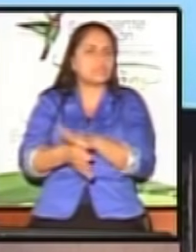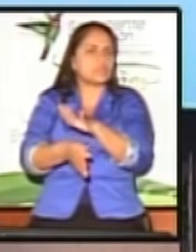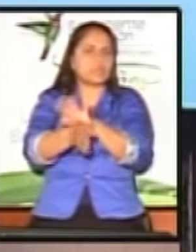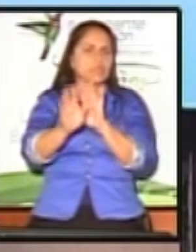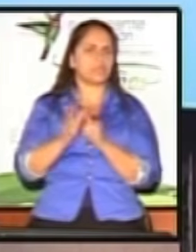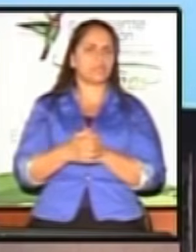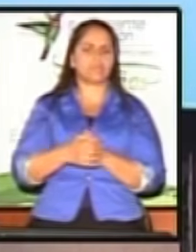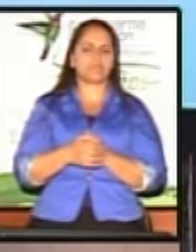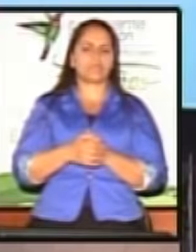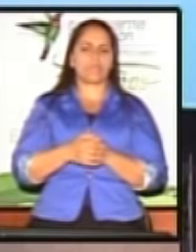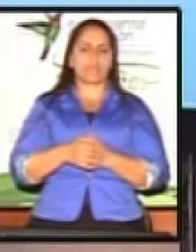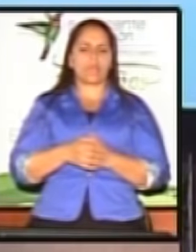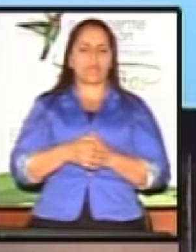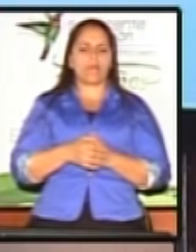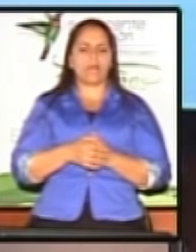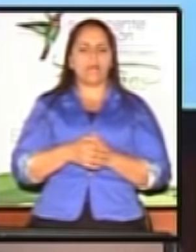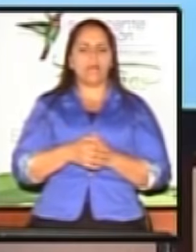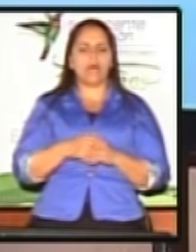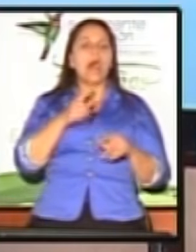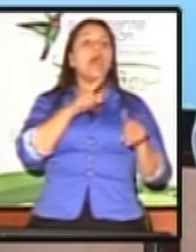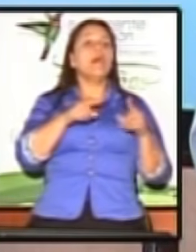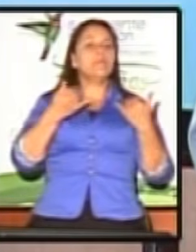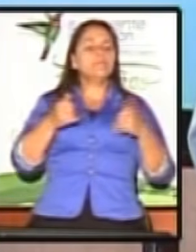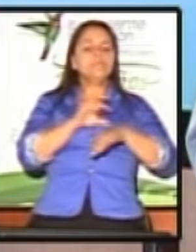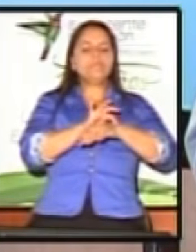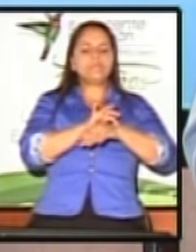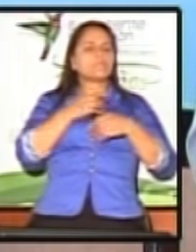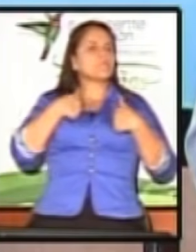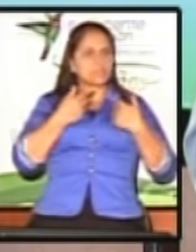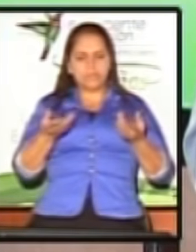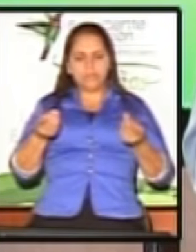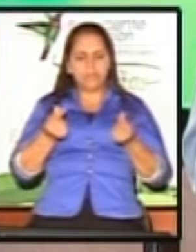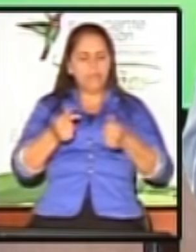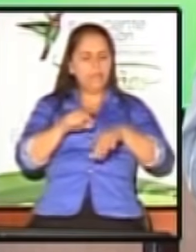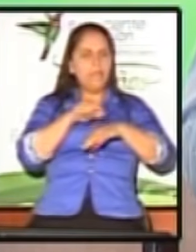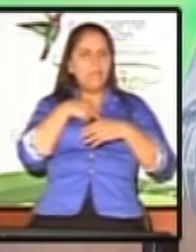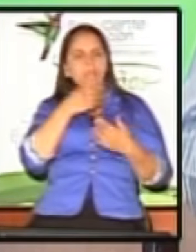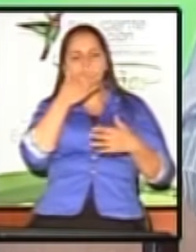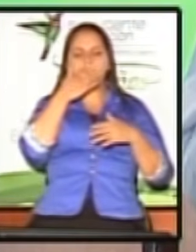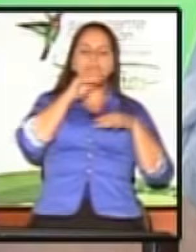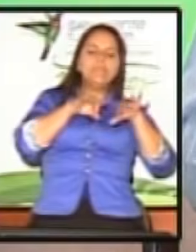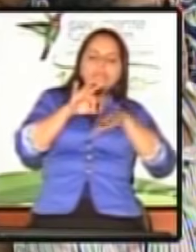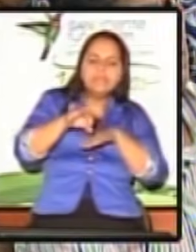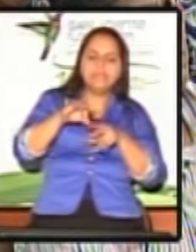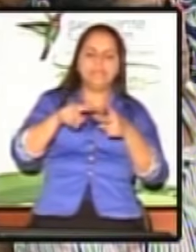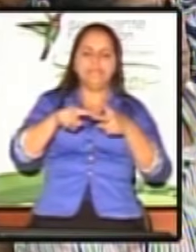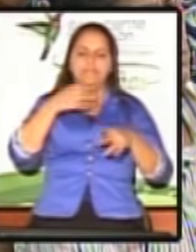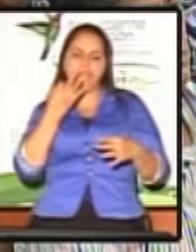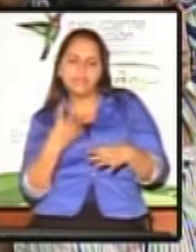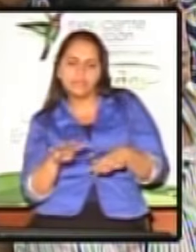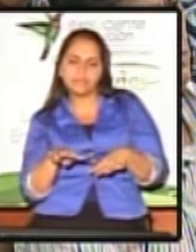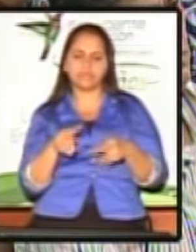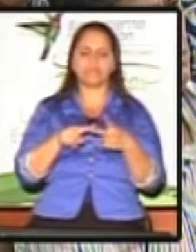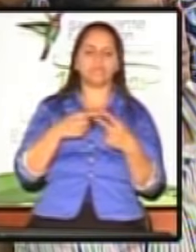medicina llega a un nivel de soberbia muy alta de dar plazos, pero no siempre son. Cada vida es única.